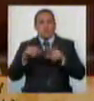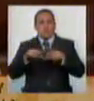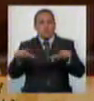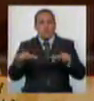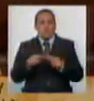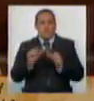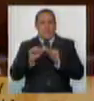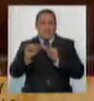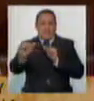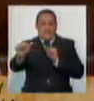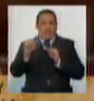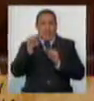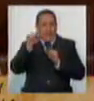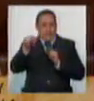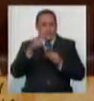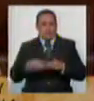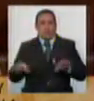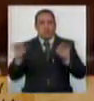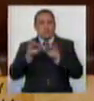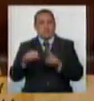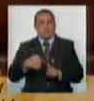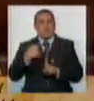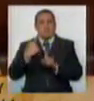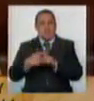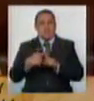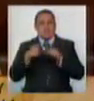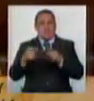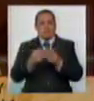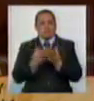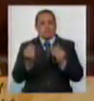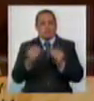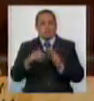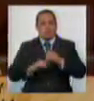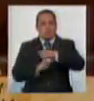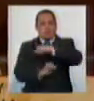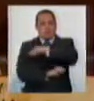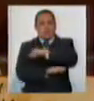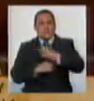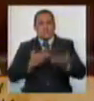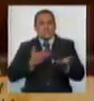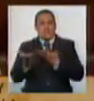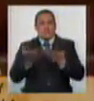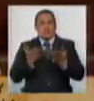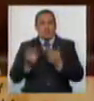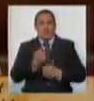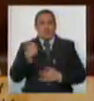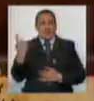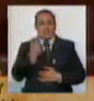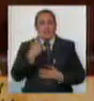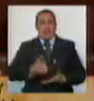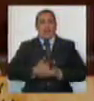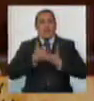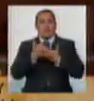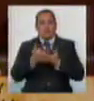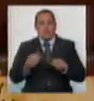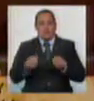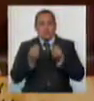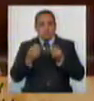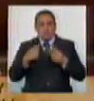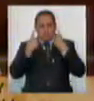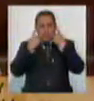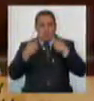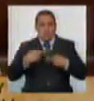más alejadas del país. Sumado a esto, los puentes de los servicios industriales del CIMA ayudarán en el objetivo de